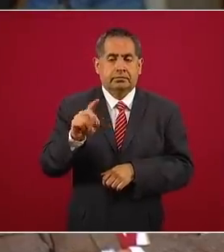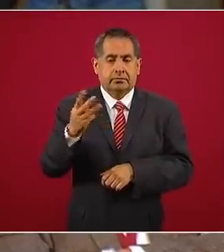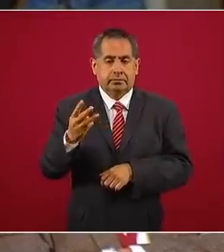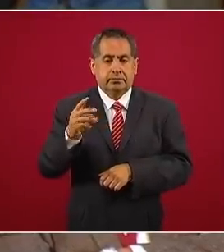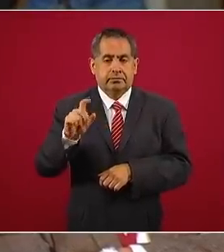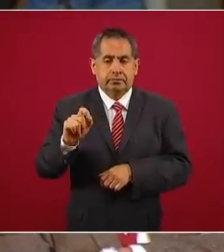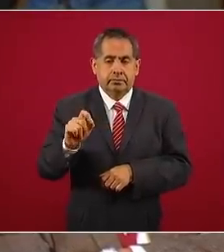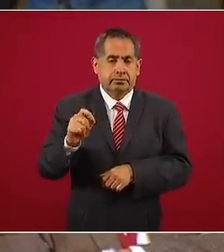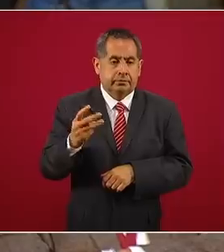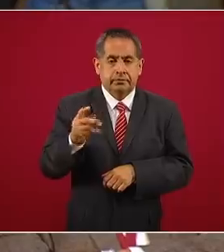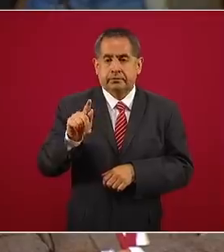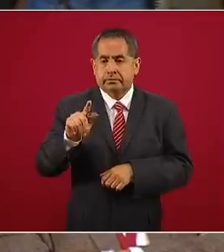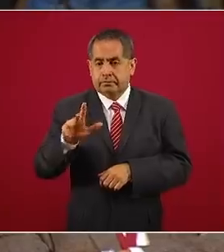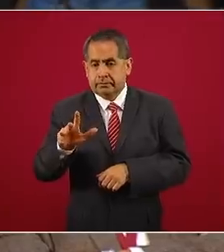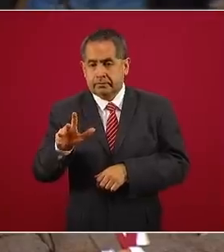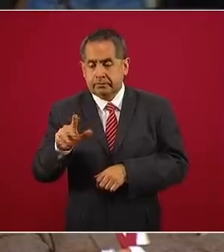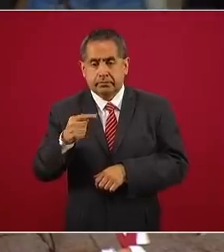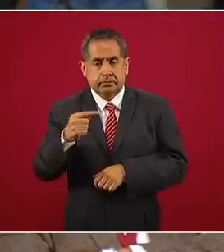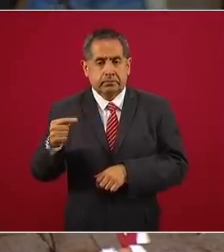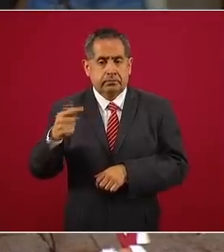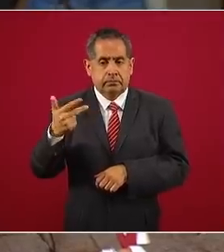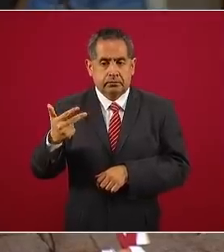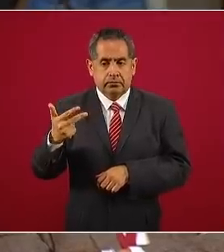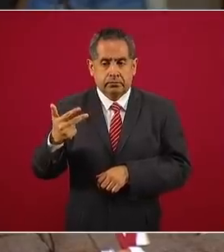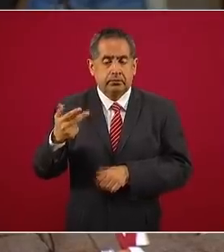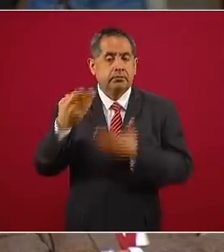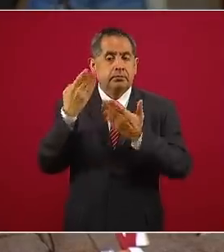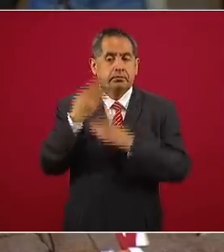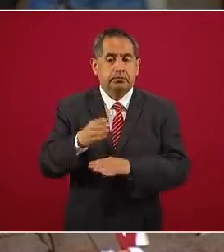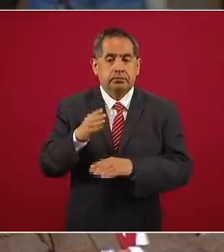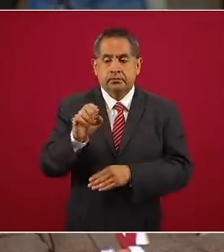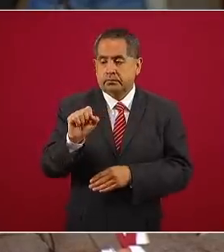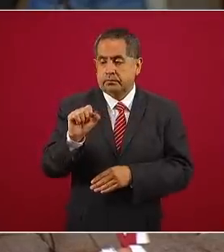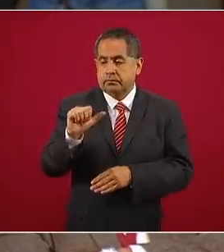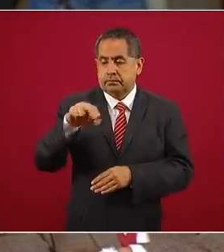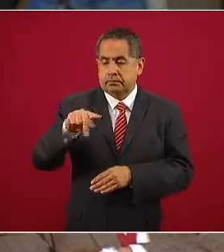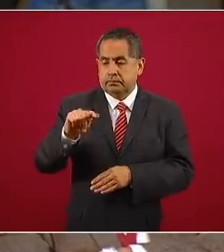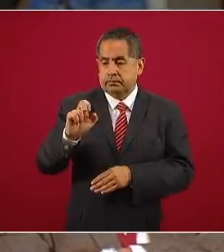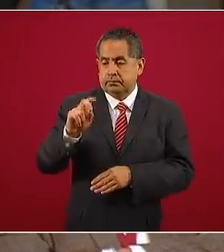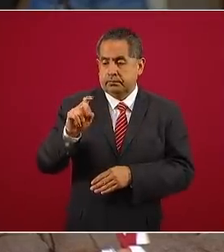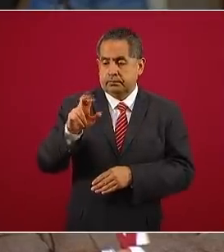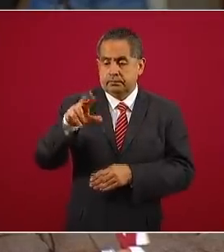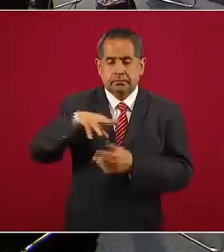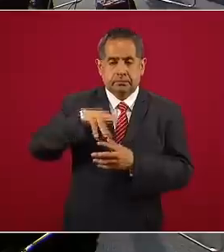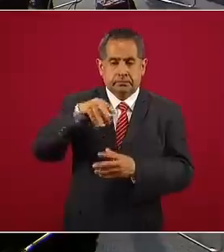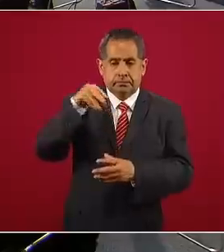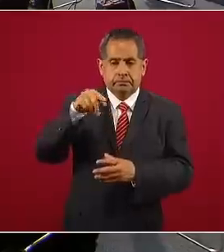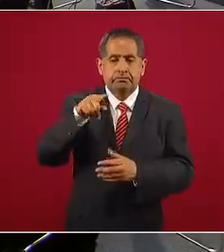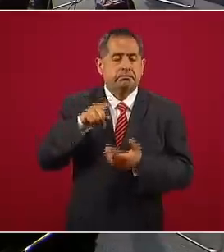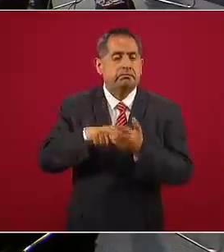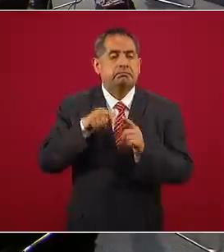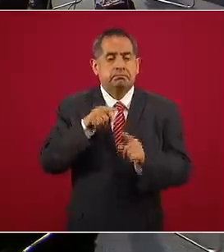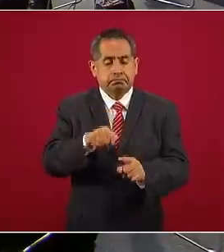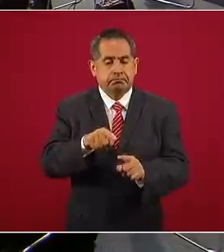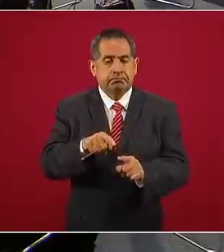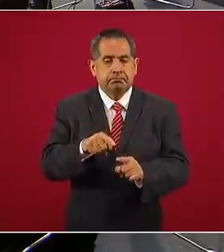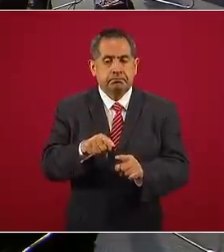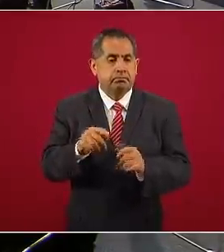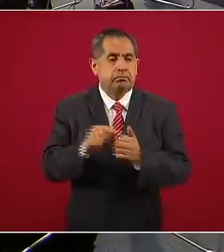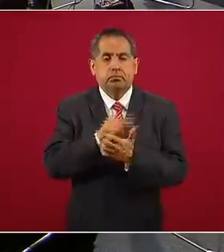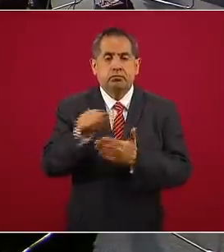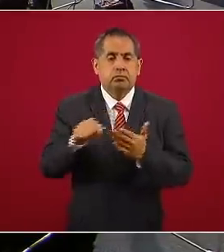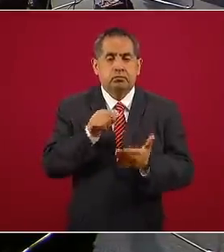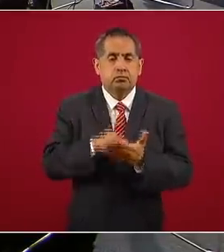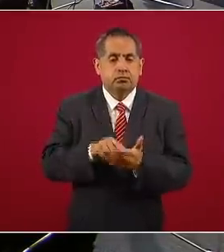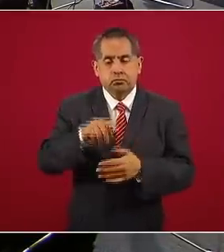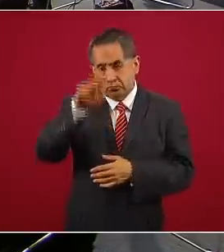23 75 guión 8 del banco santander s a grupo financiero santander con sede en la ciudad